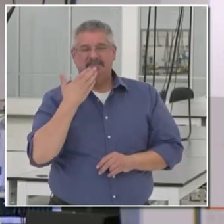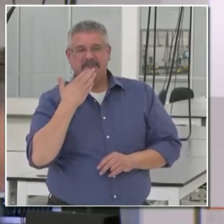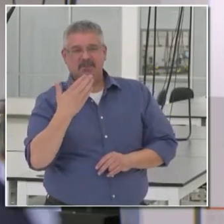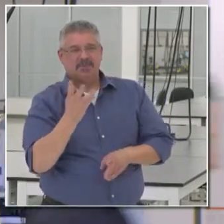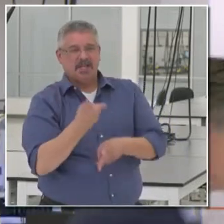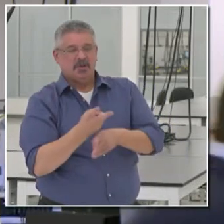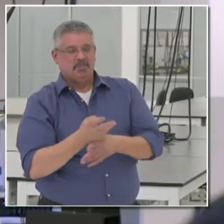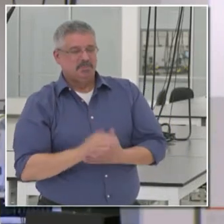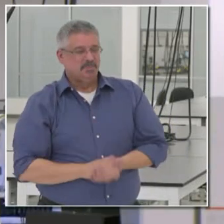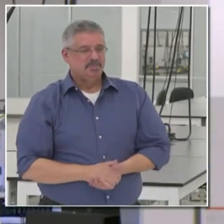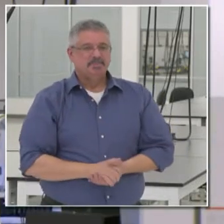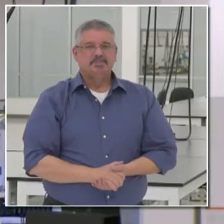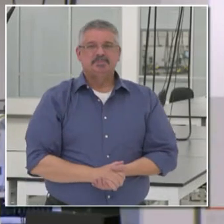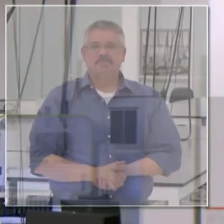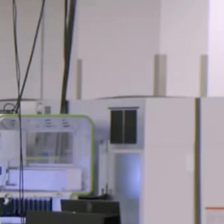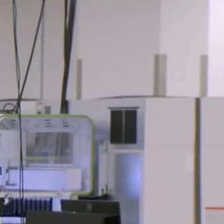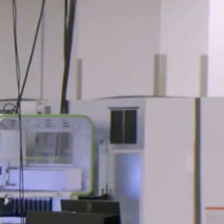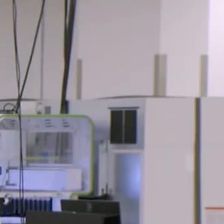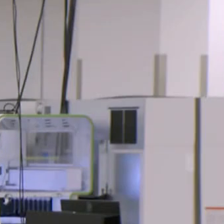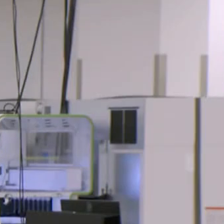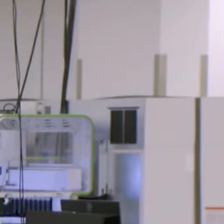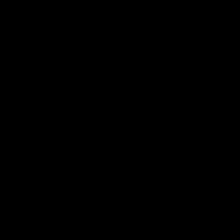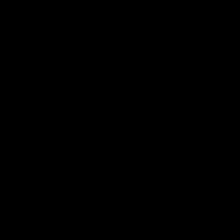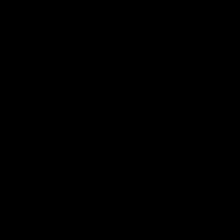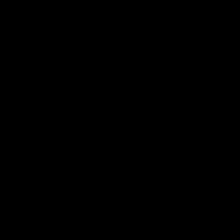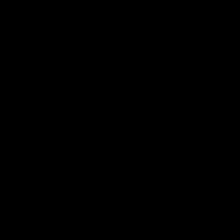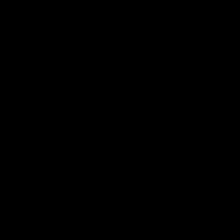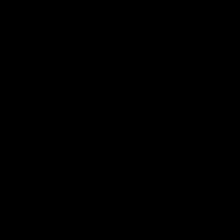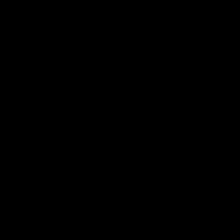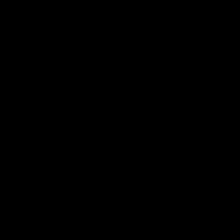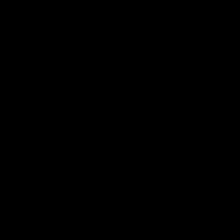puntos e a punto de que les vaya bien a todos adiós